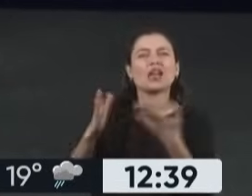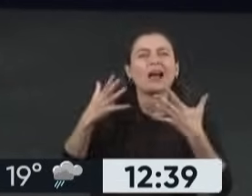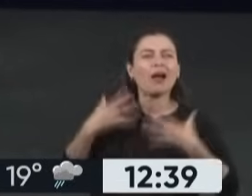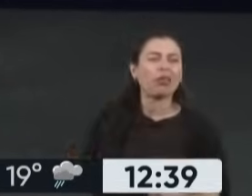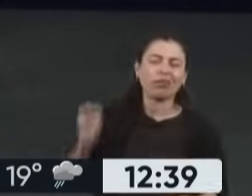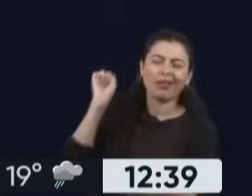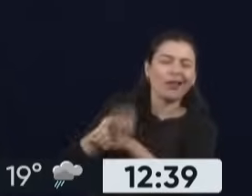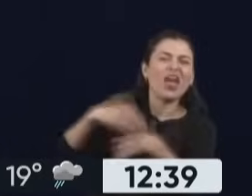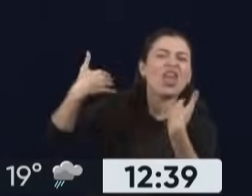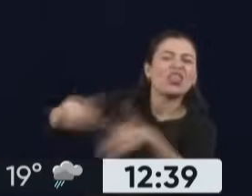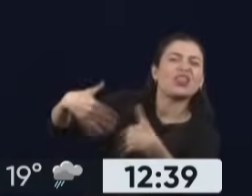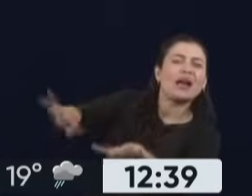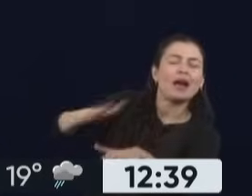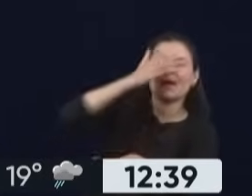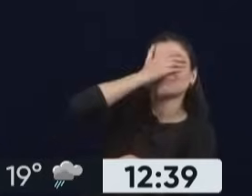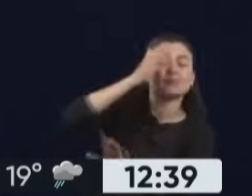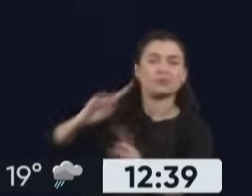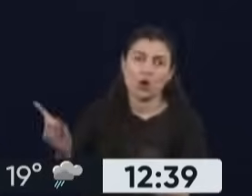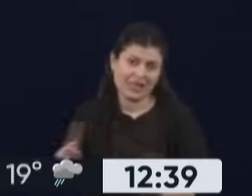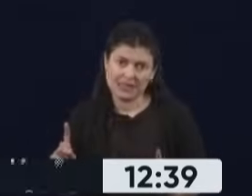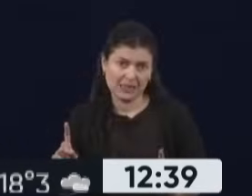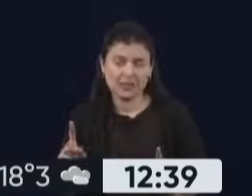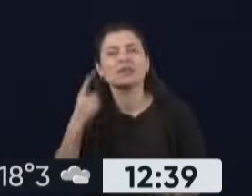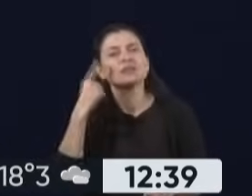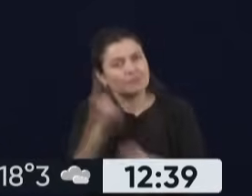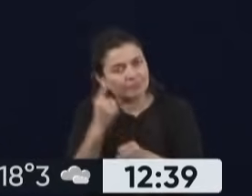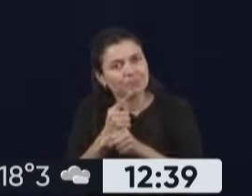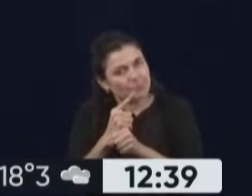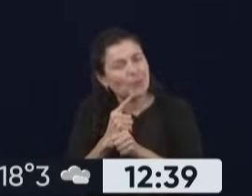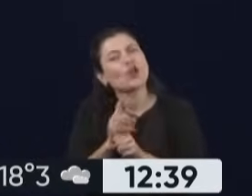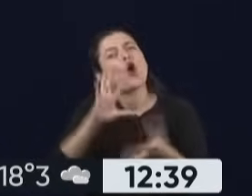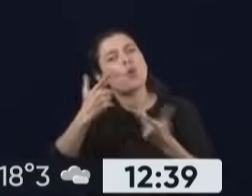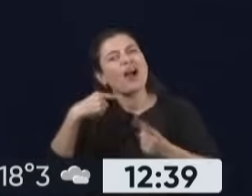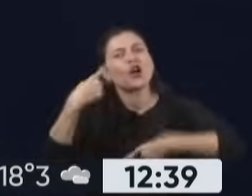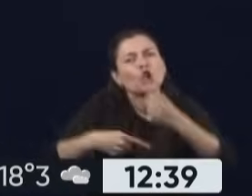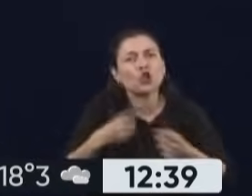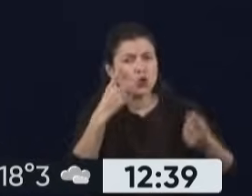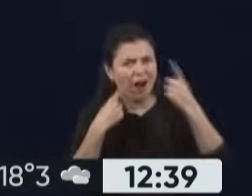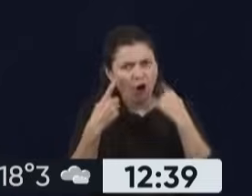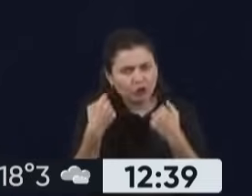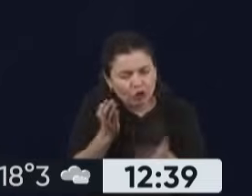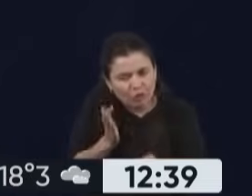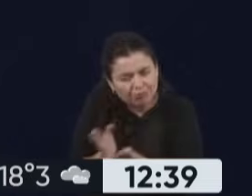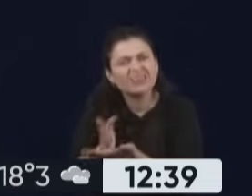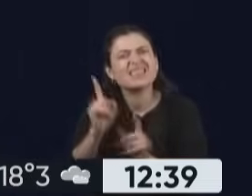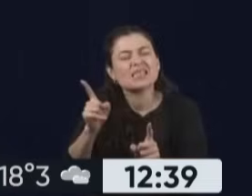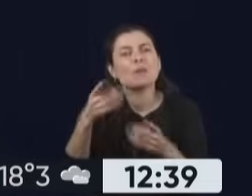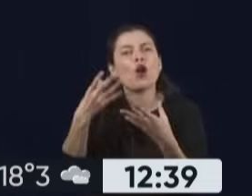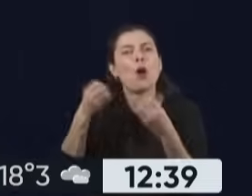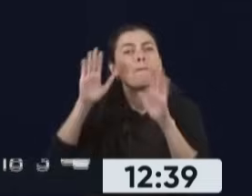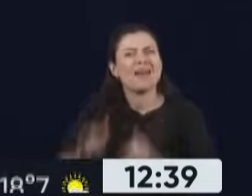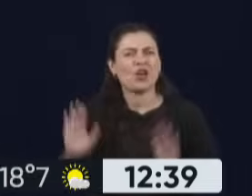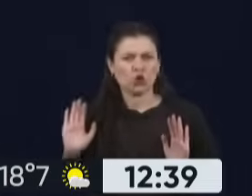digo. No. Una cosa son los umbrales a través de los cuales a partir de los cuales un